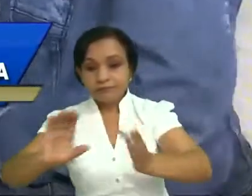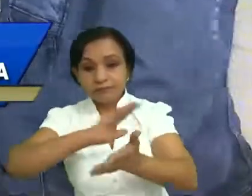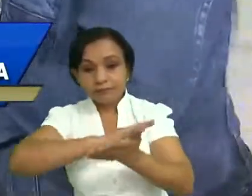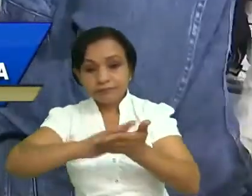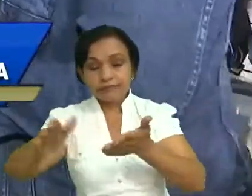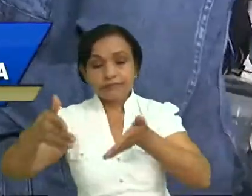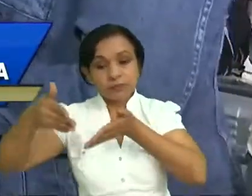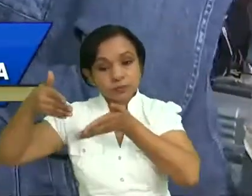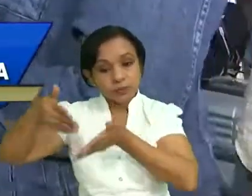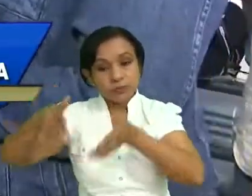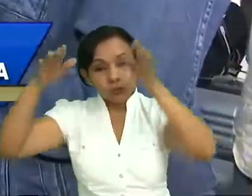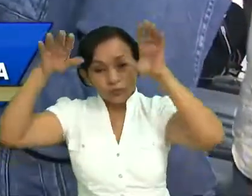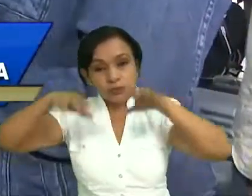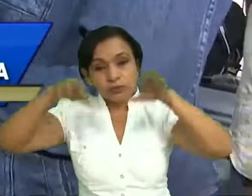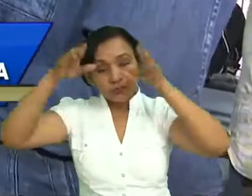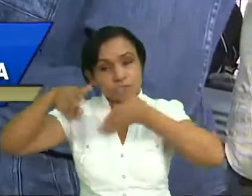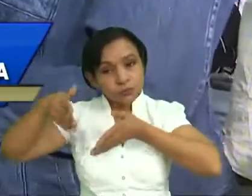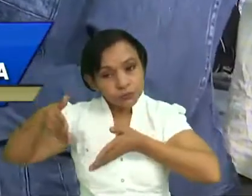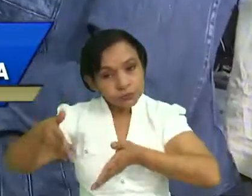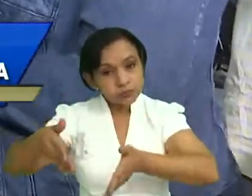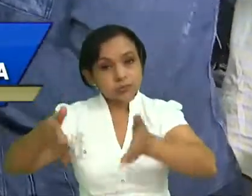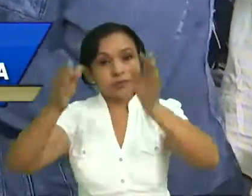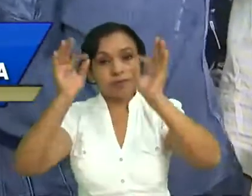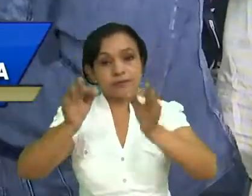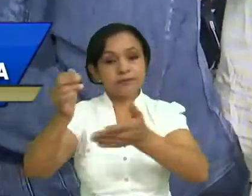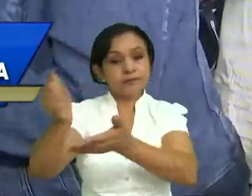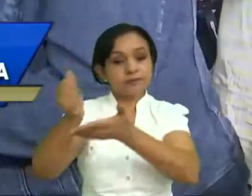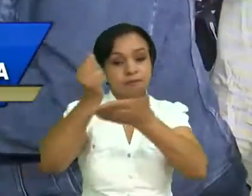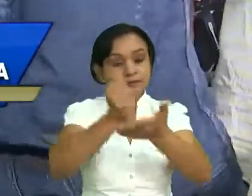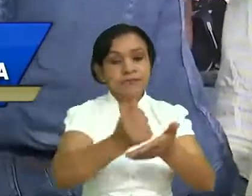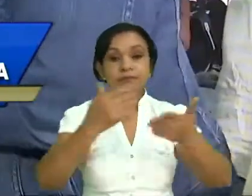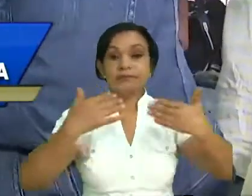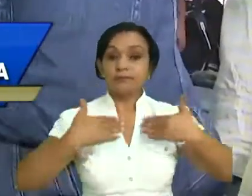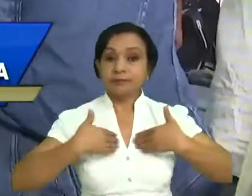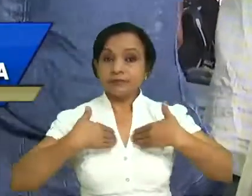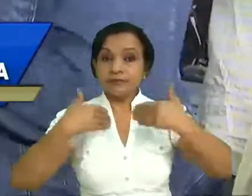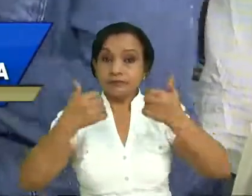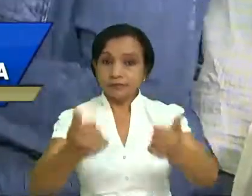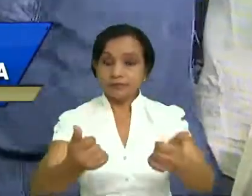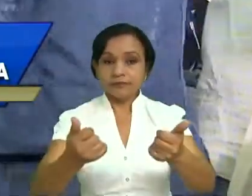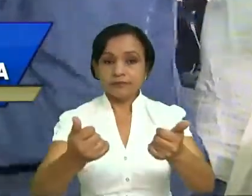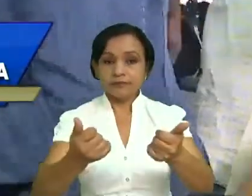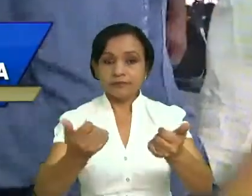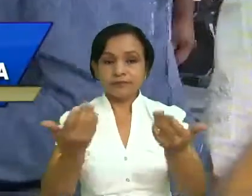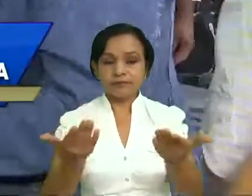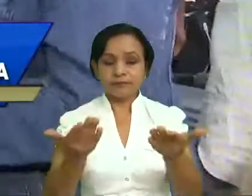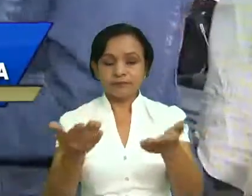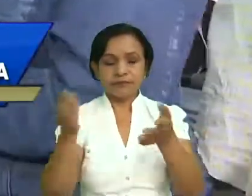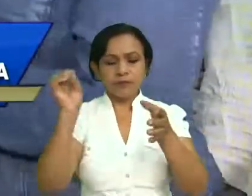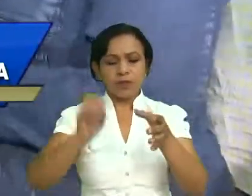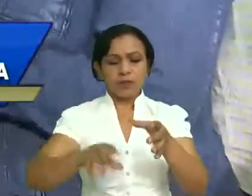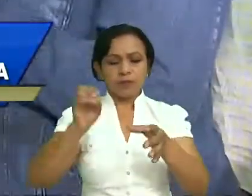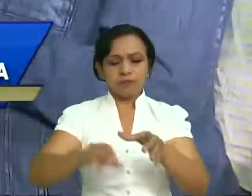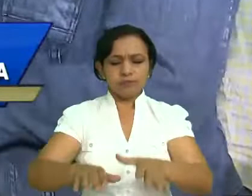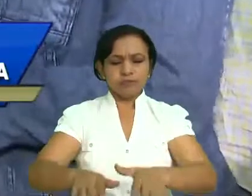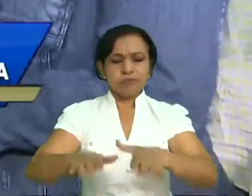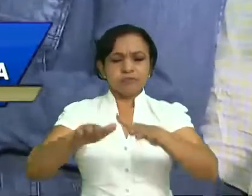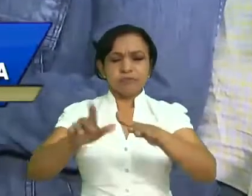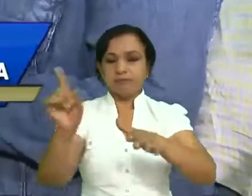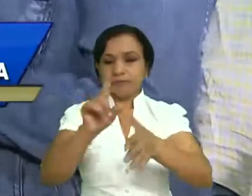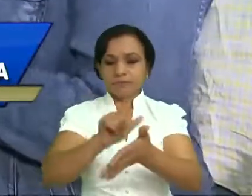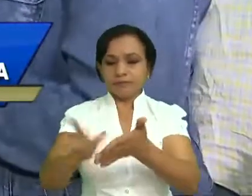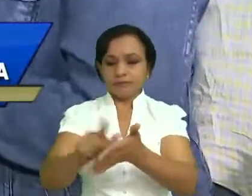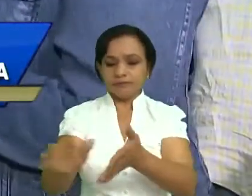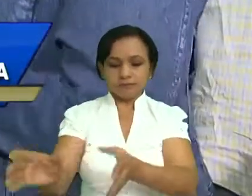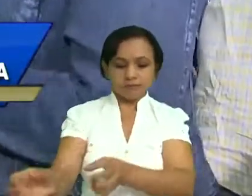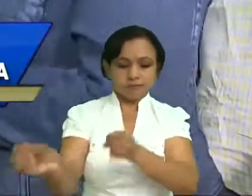drenaje pluvial, todo eso contribuye a la salud, porque hay menos acumulación de basura, evacuamos todo